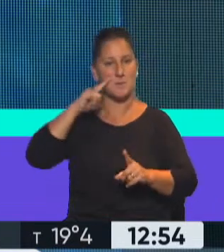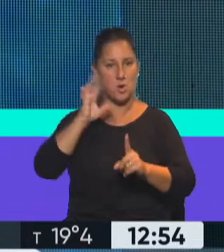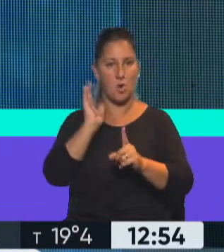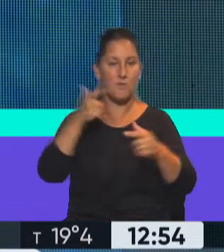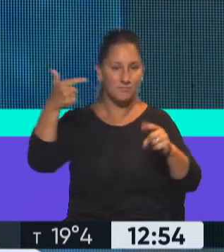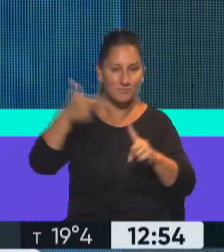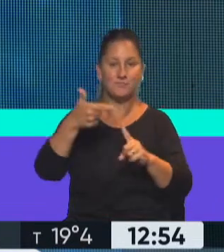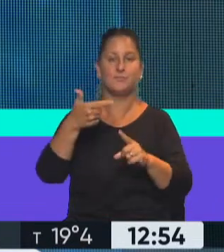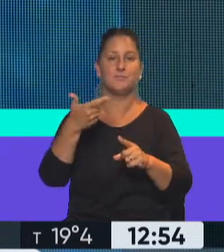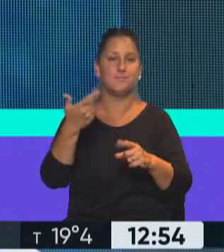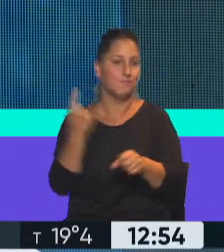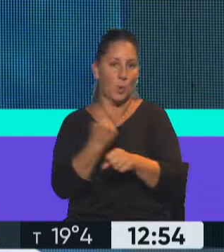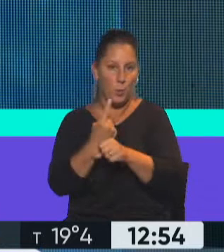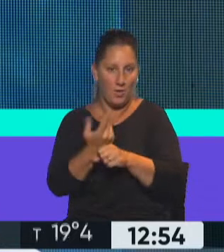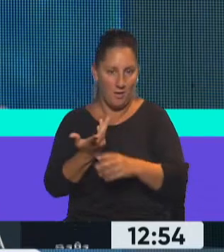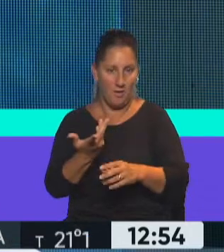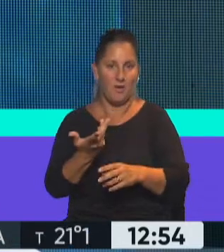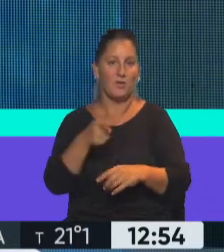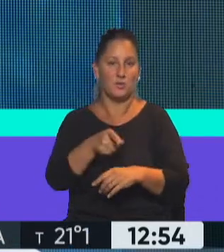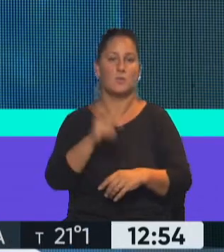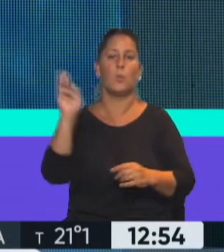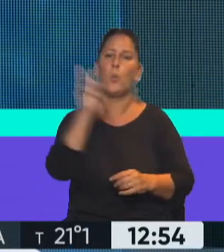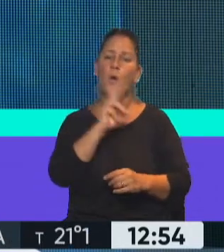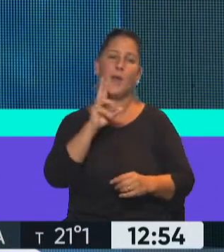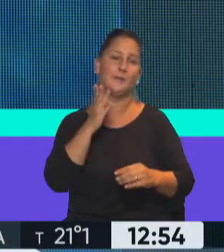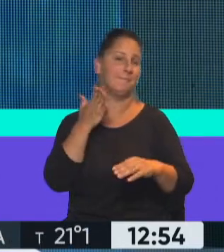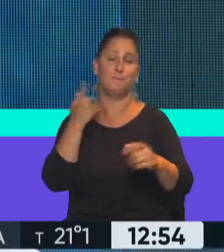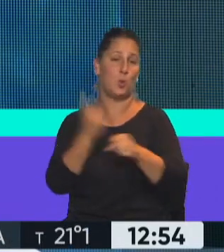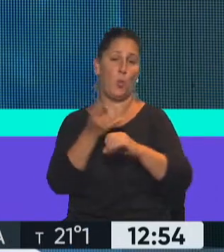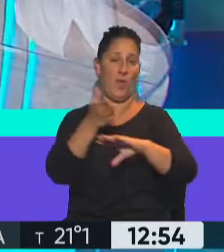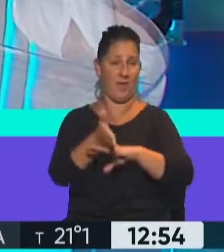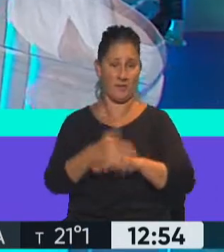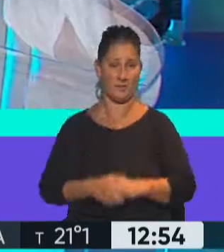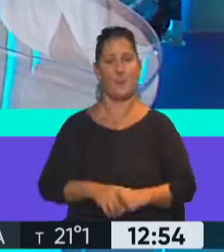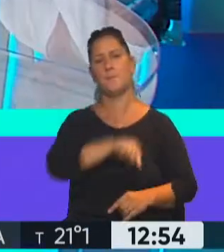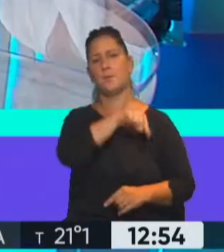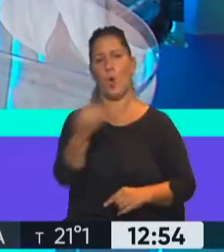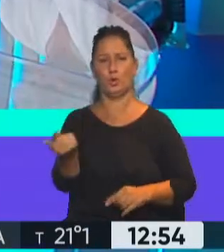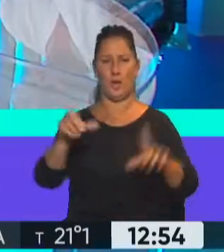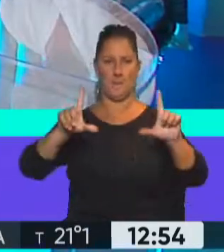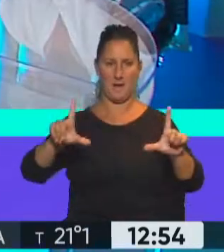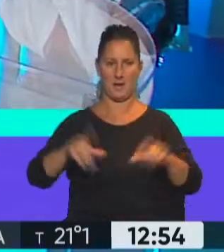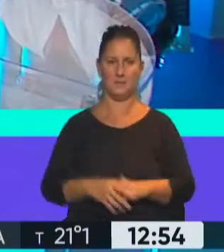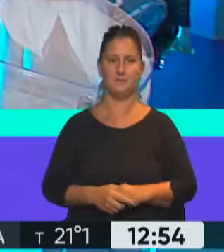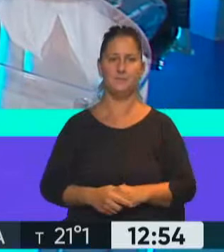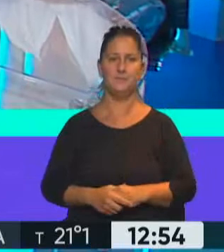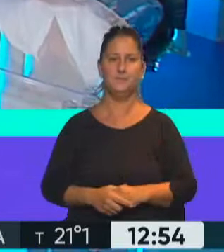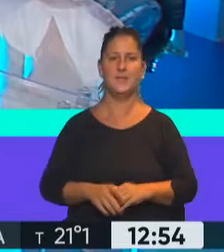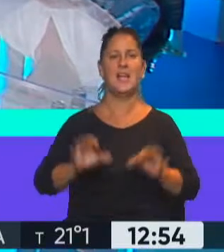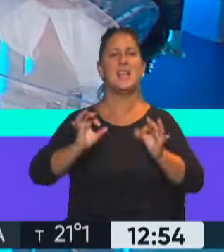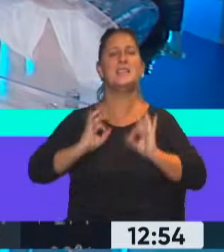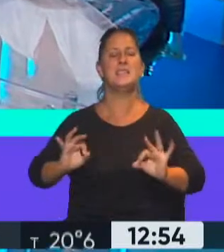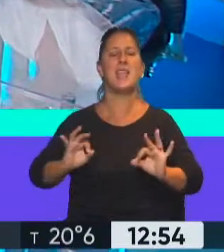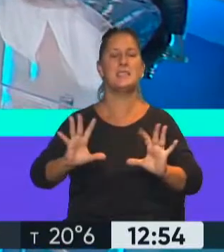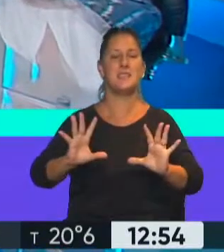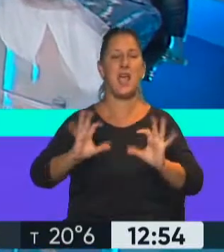entonces todas estas son las cosas que hacen que las mujeres no accedan tenemos otro poquito para acá para compartir licencias laborales para